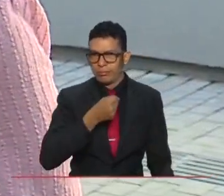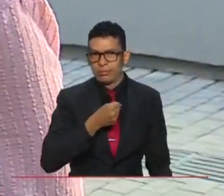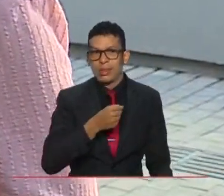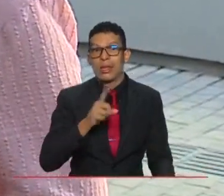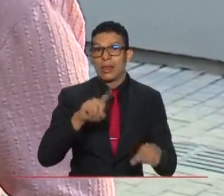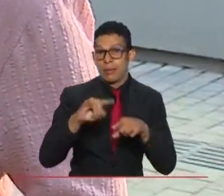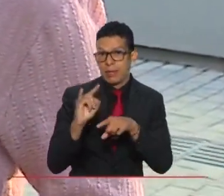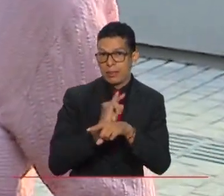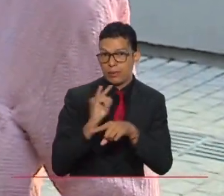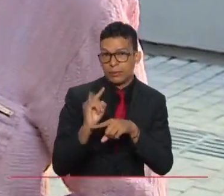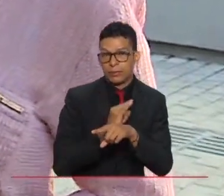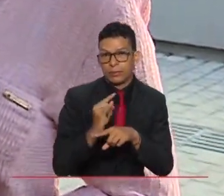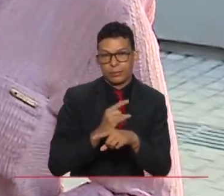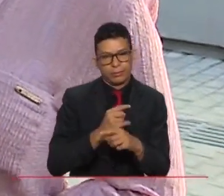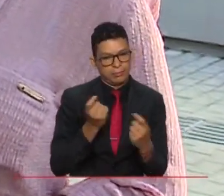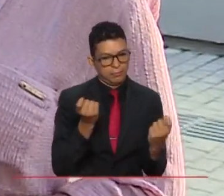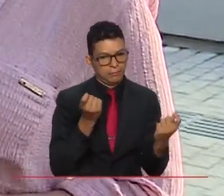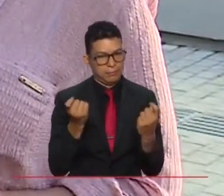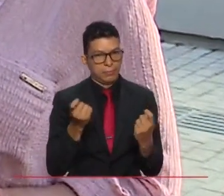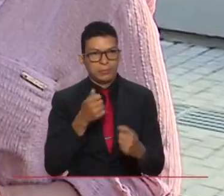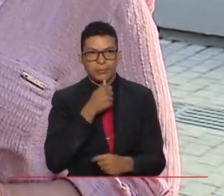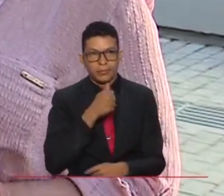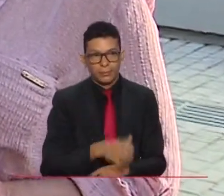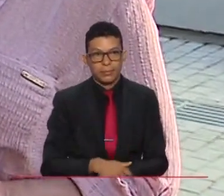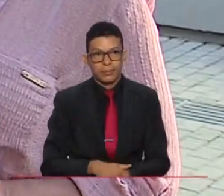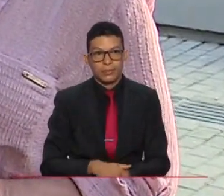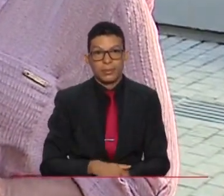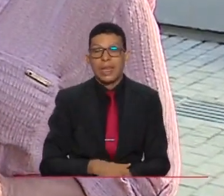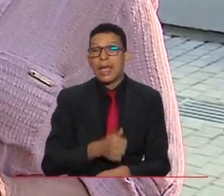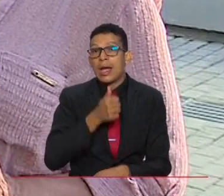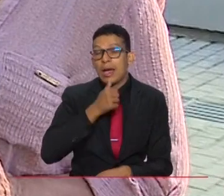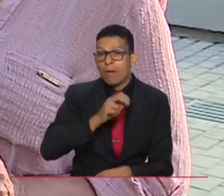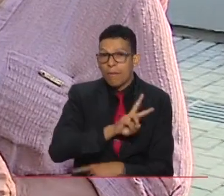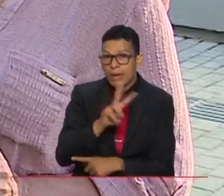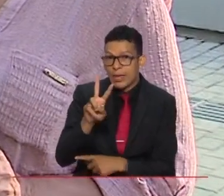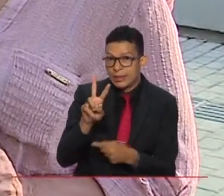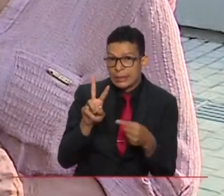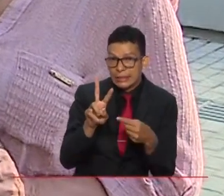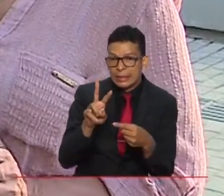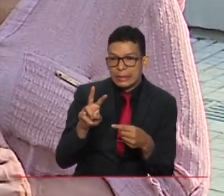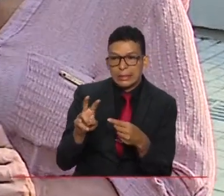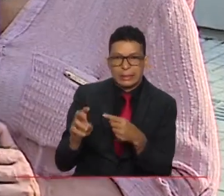uso racional del líquido. Así es, la información que nos brinda Acuavalle es muy positiva.